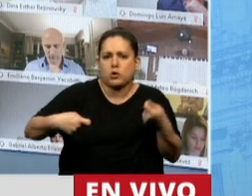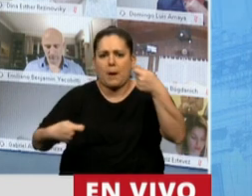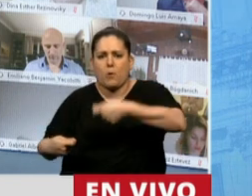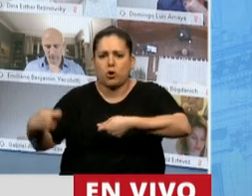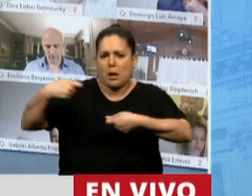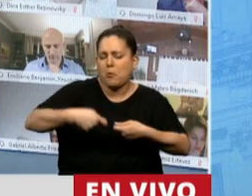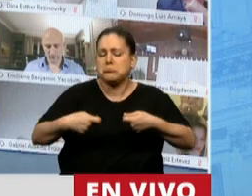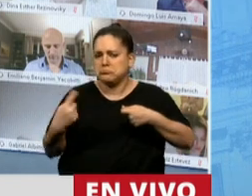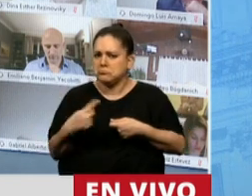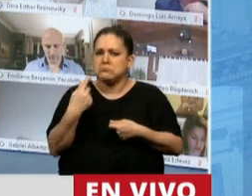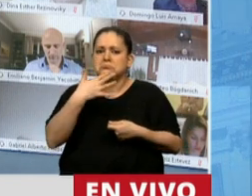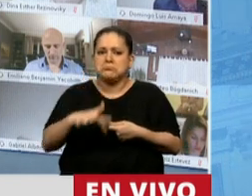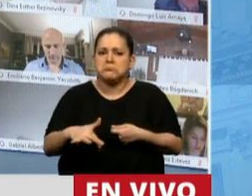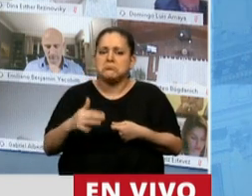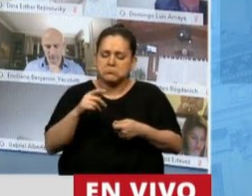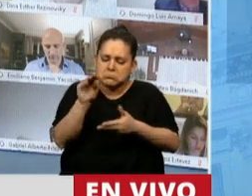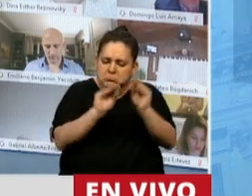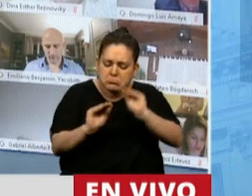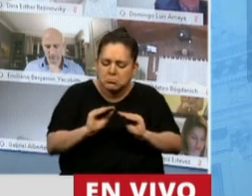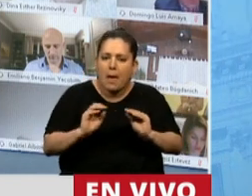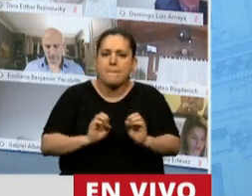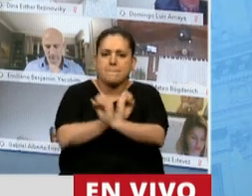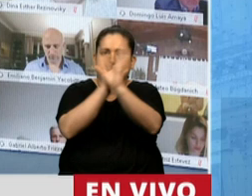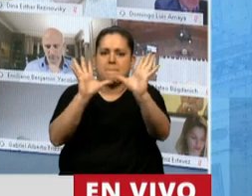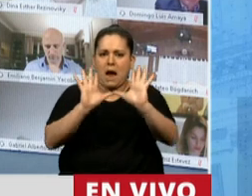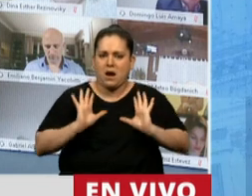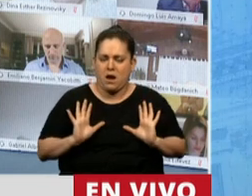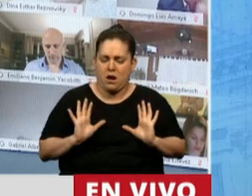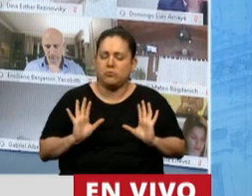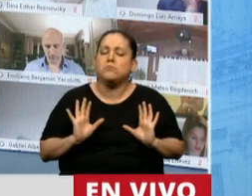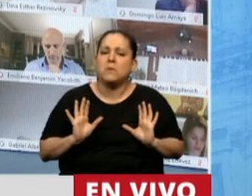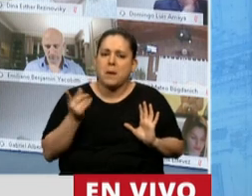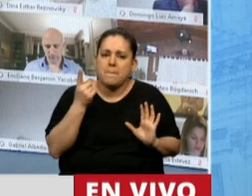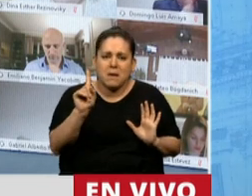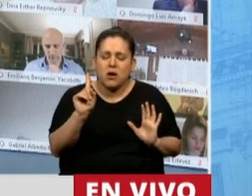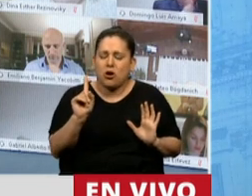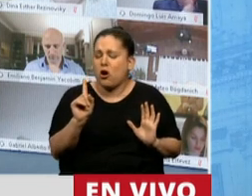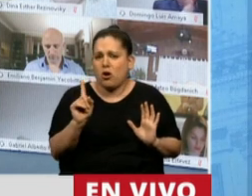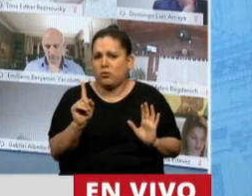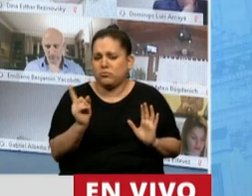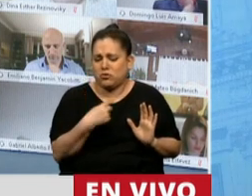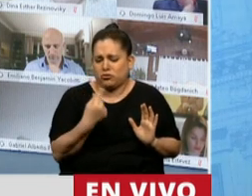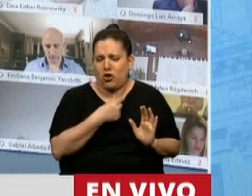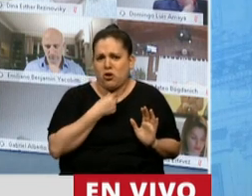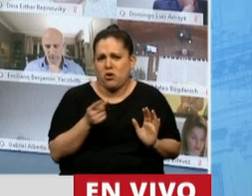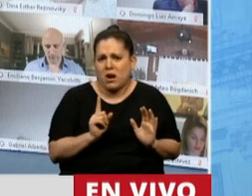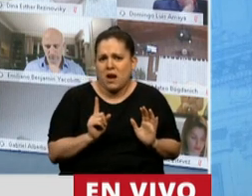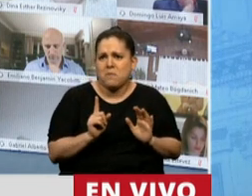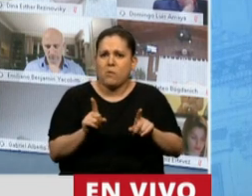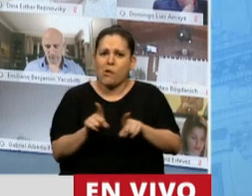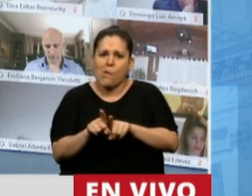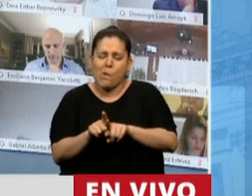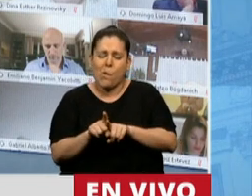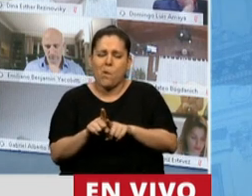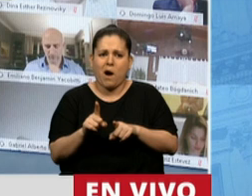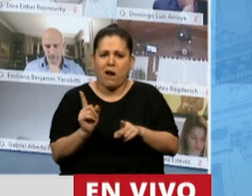entendimos que mejoraban aclaraban y daban de ninguna manera es la intención mía ni